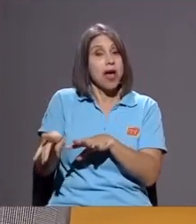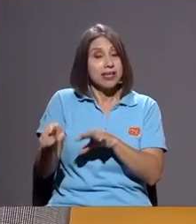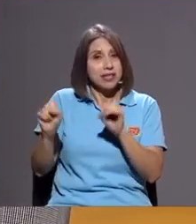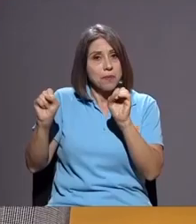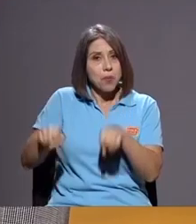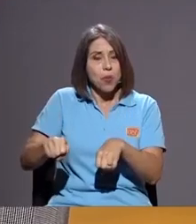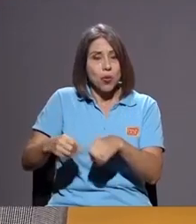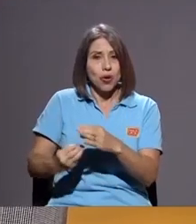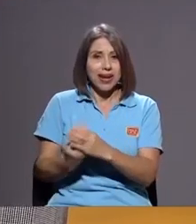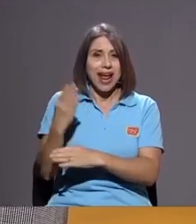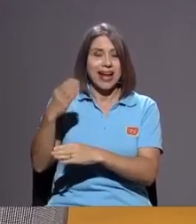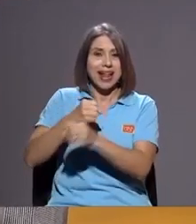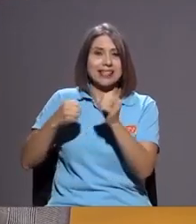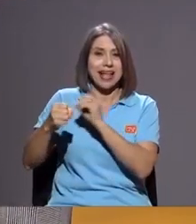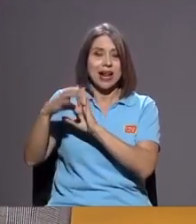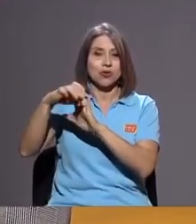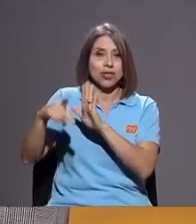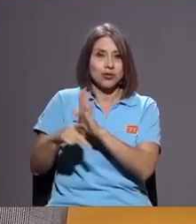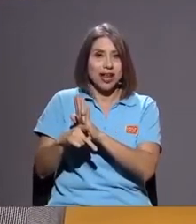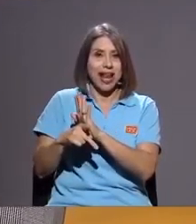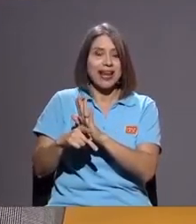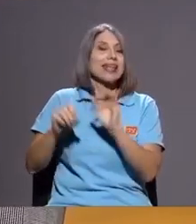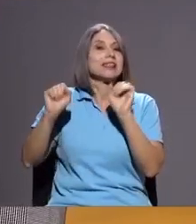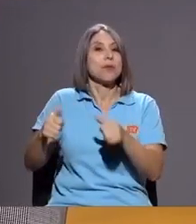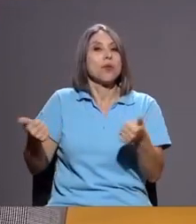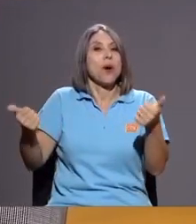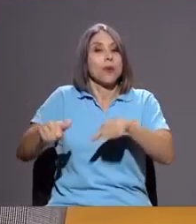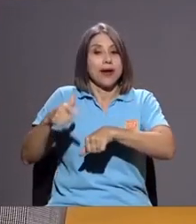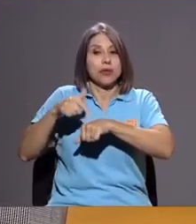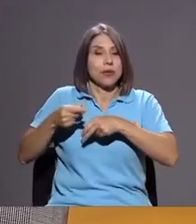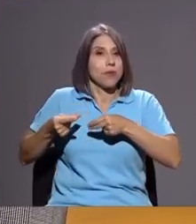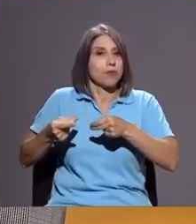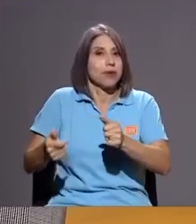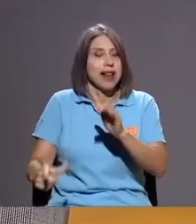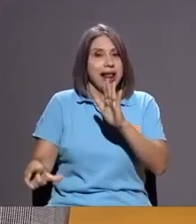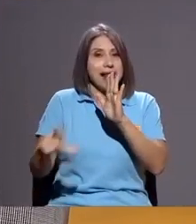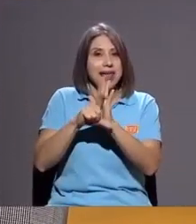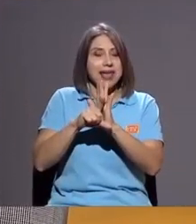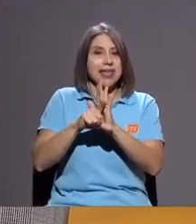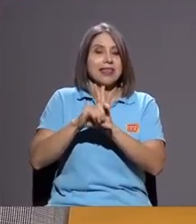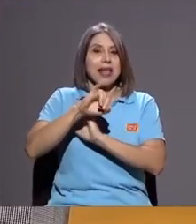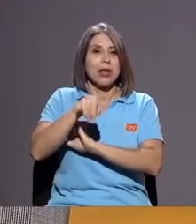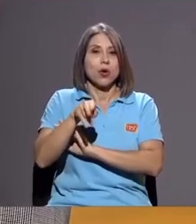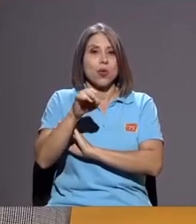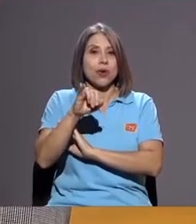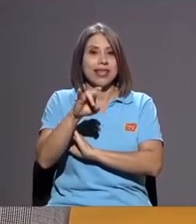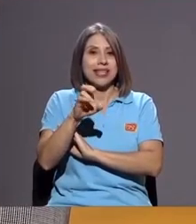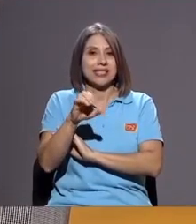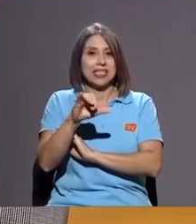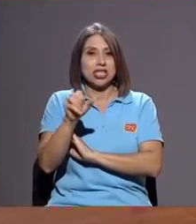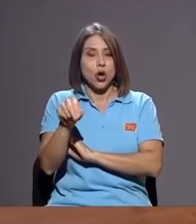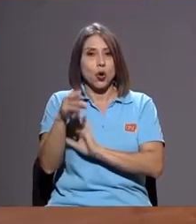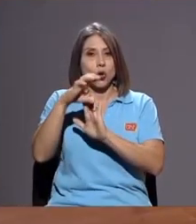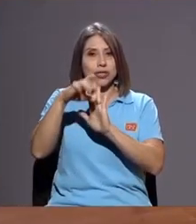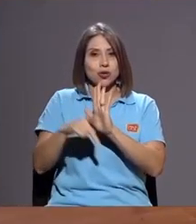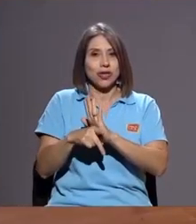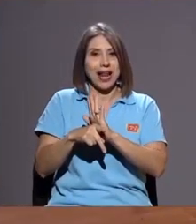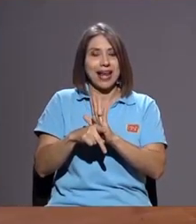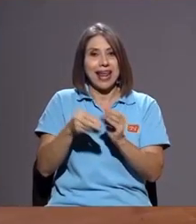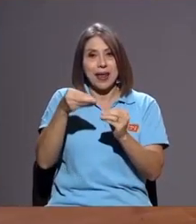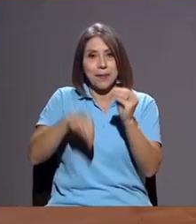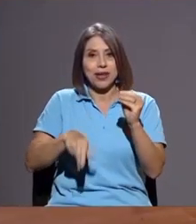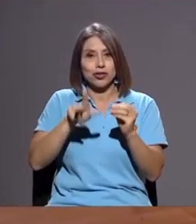pudo crear la sala constitucional y aprobar en un tiempo récord la ley de la jurisdicción constitucional en menos de 3 meses. Y es